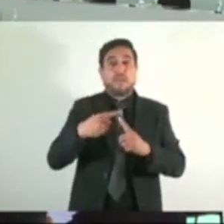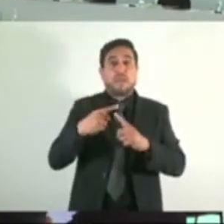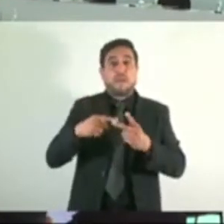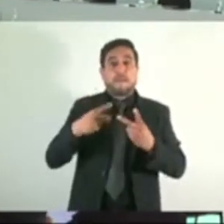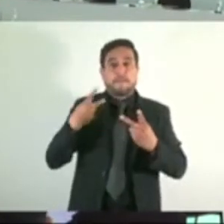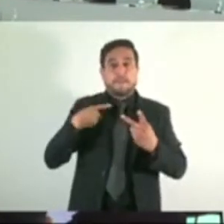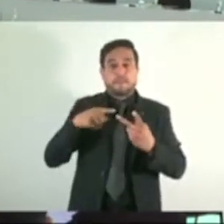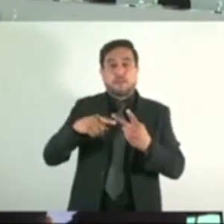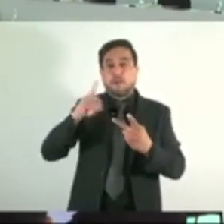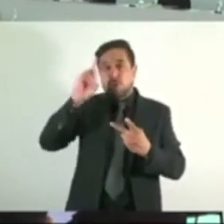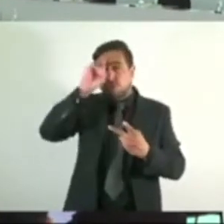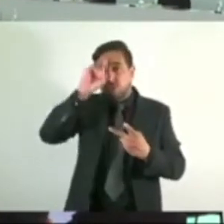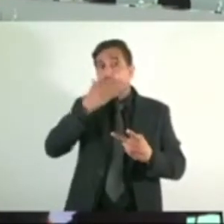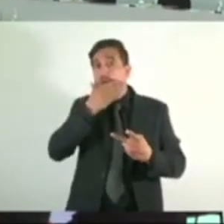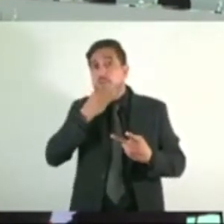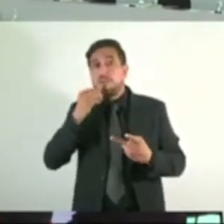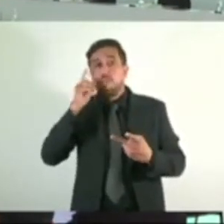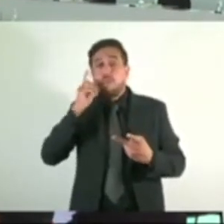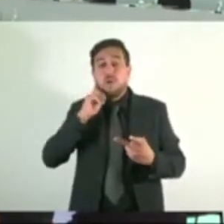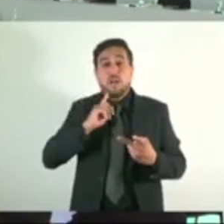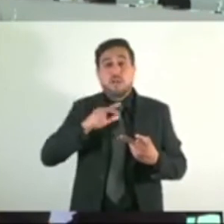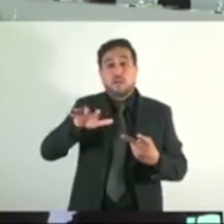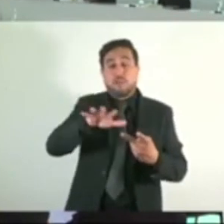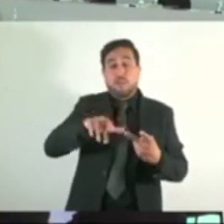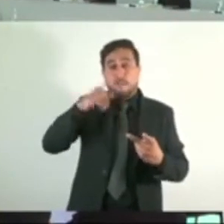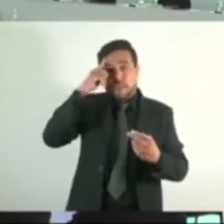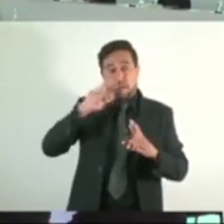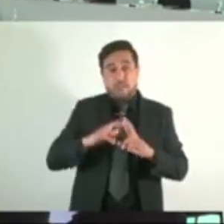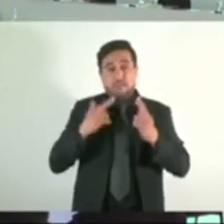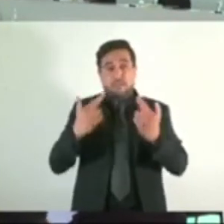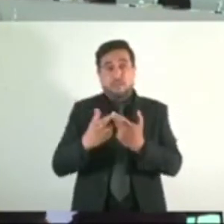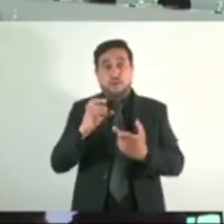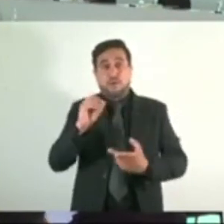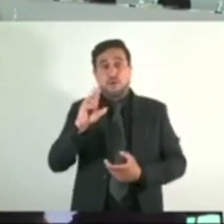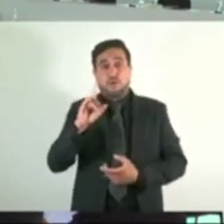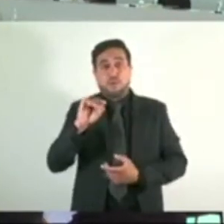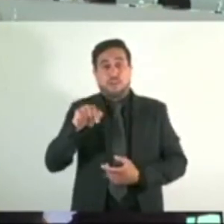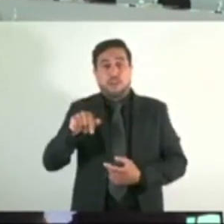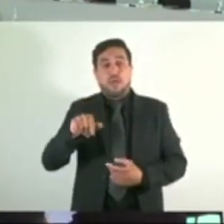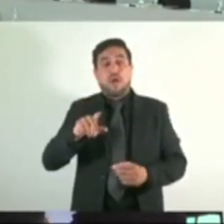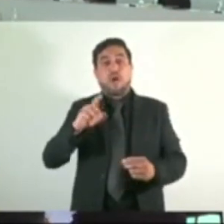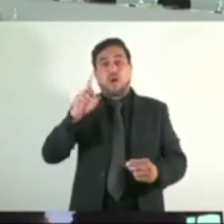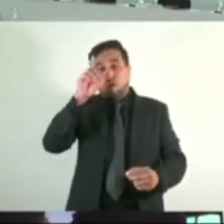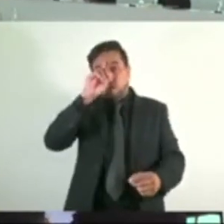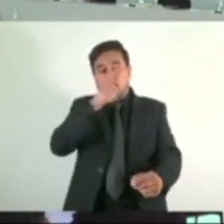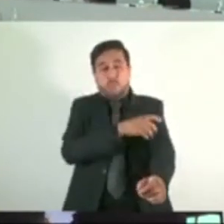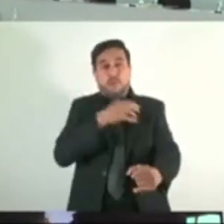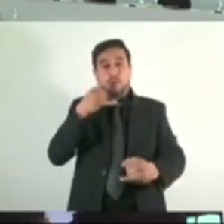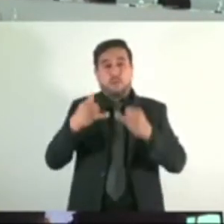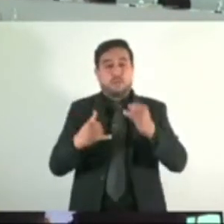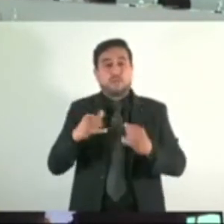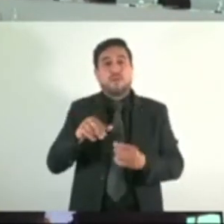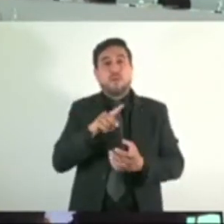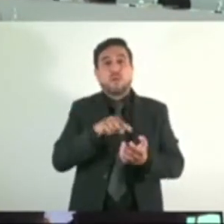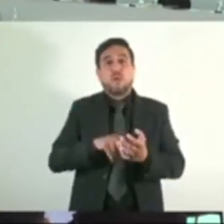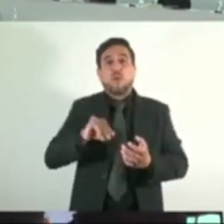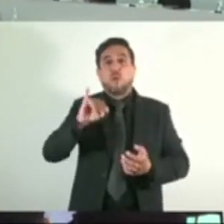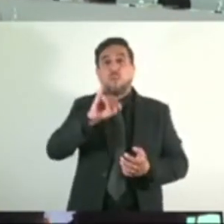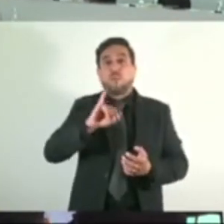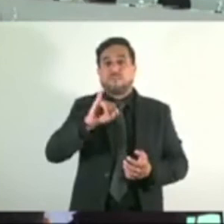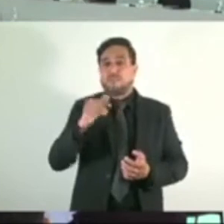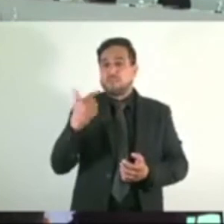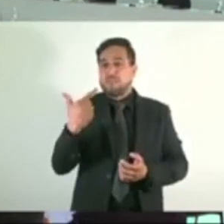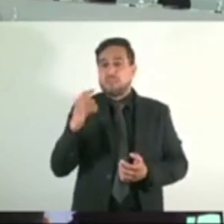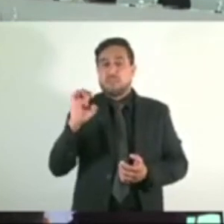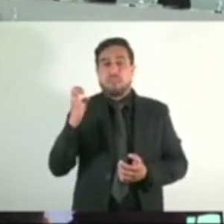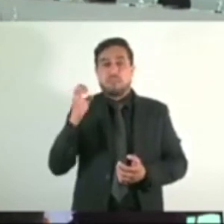y los consejeros para la siguiente sesión ordinaria del Consejo del Poder Judicial, que tendrá verificativo el jueves 7 de